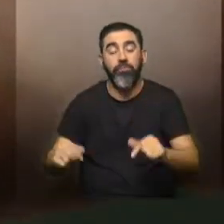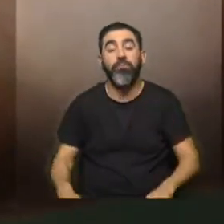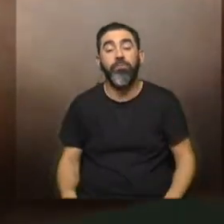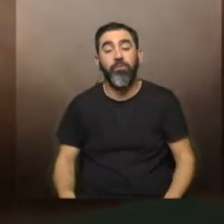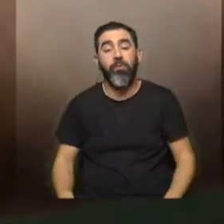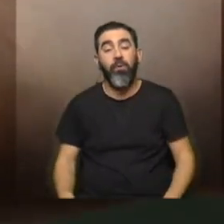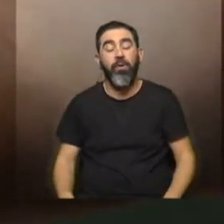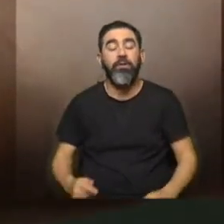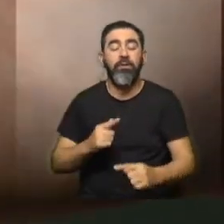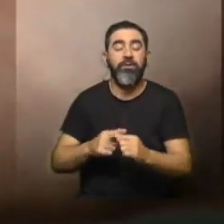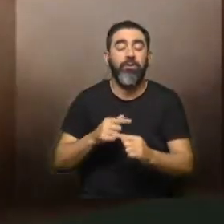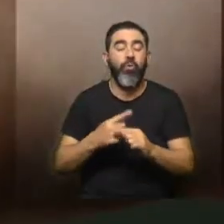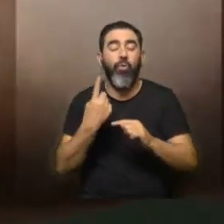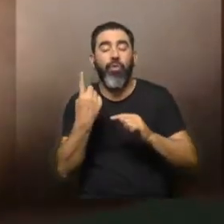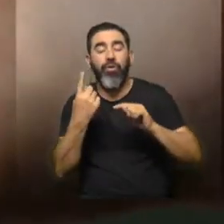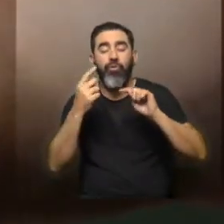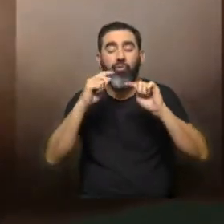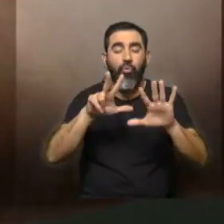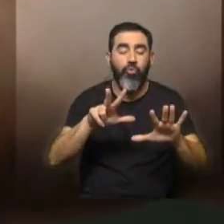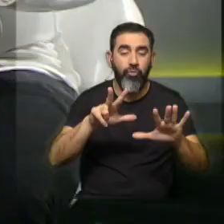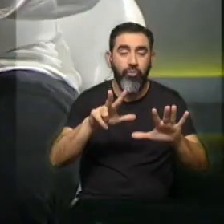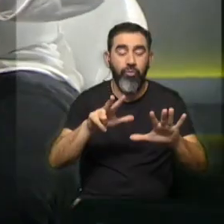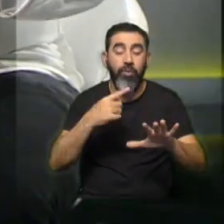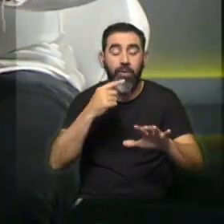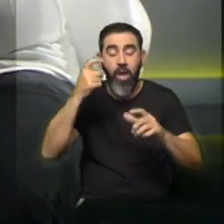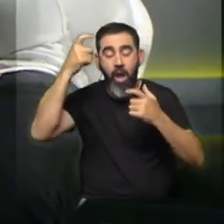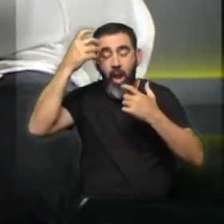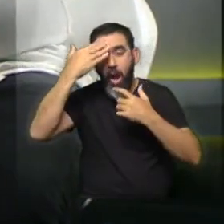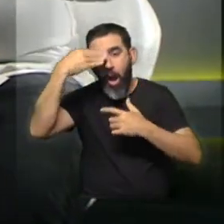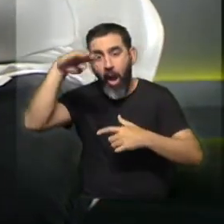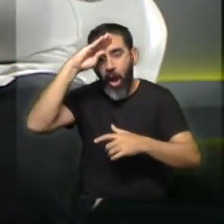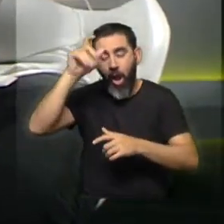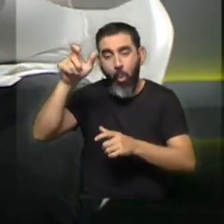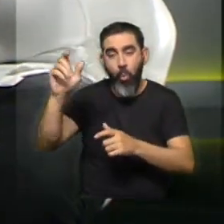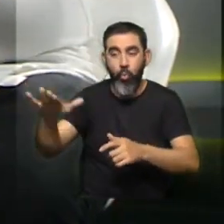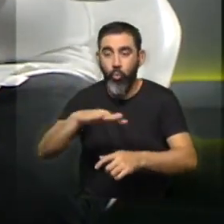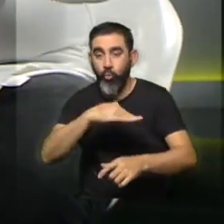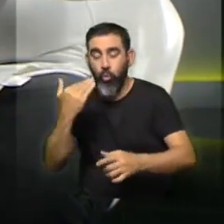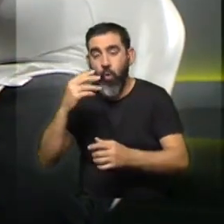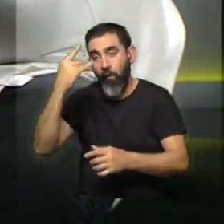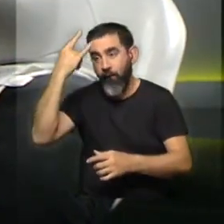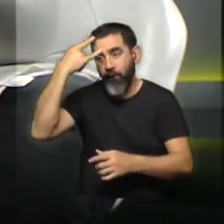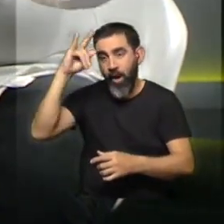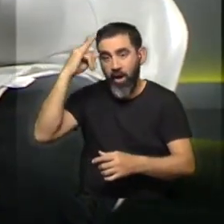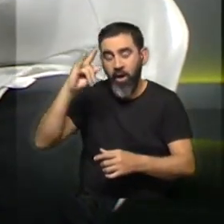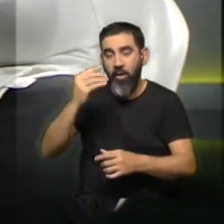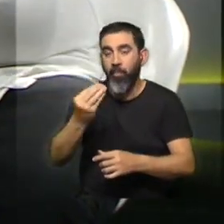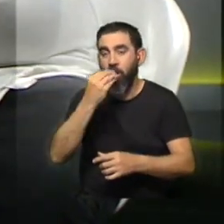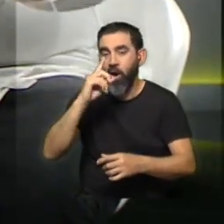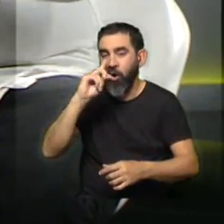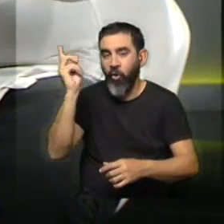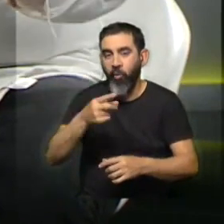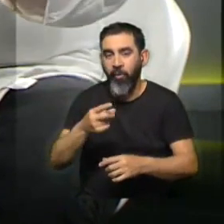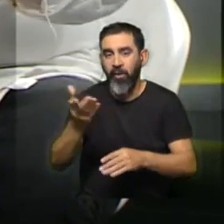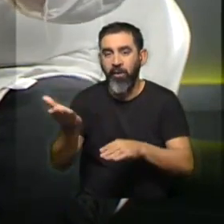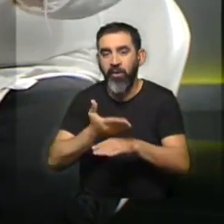del siglo XVIII mostraba que los gauchos, cuando mataban una vaca para comer rápidamente, le